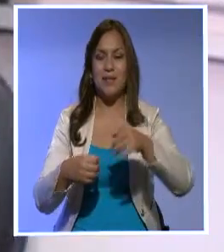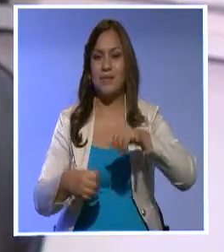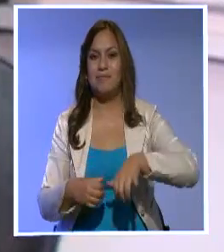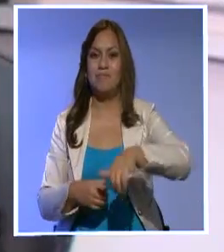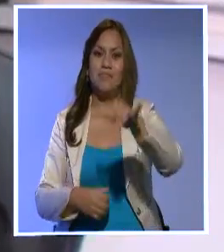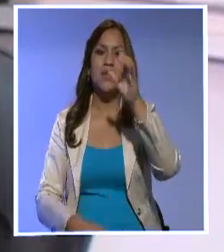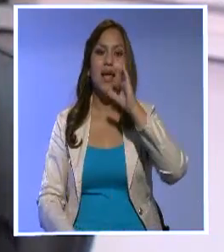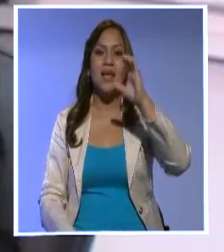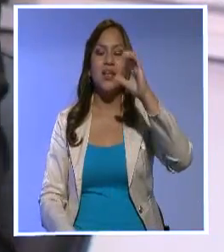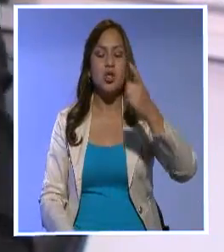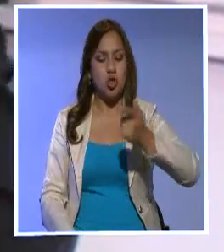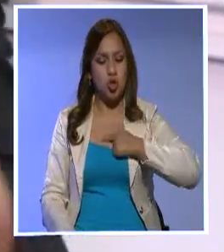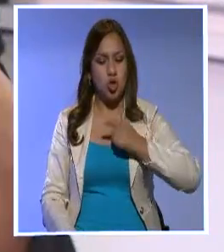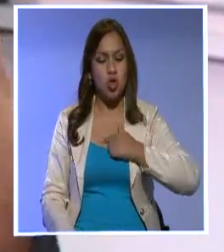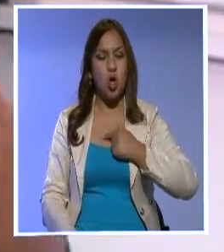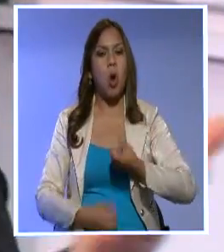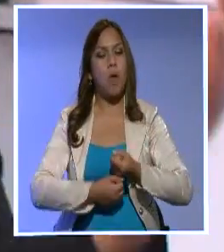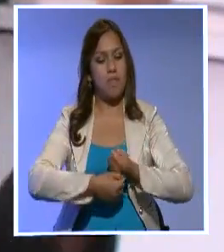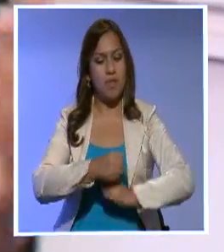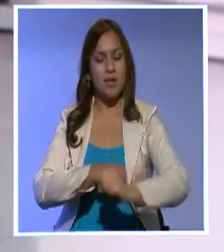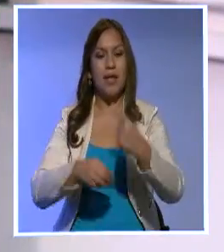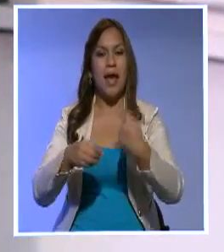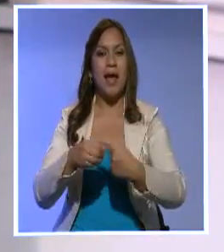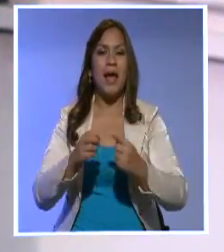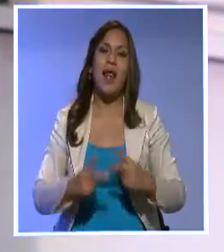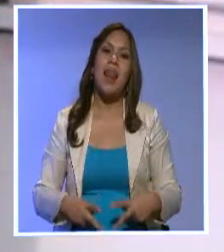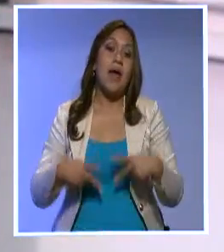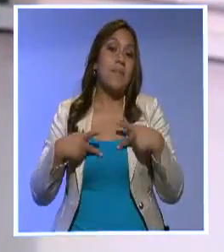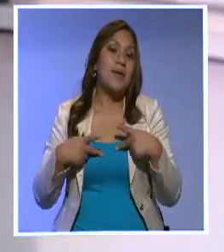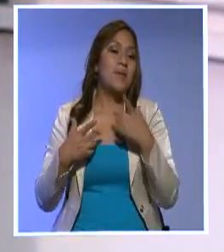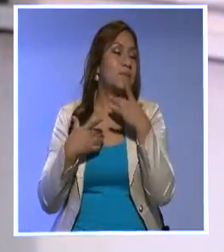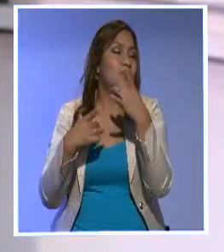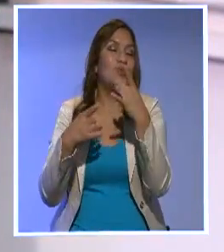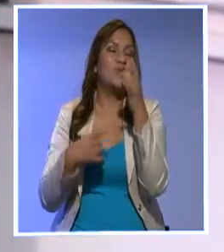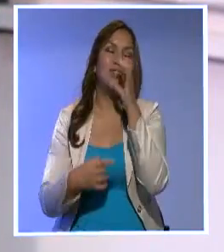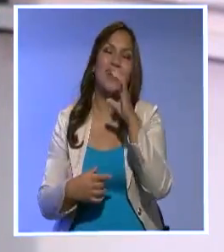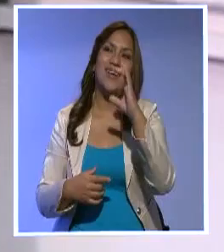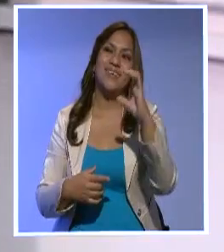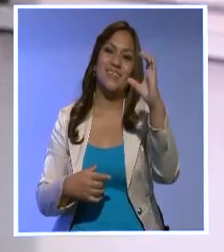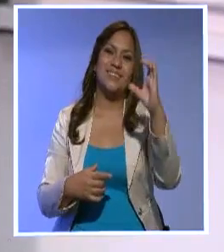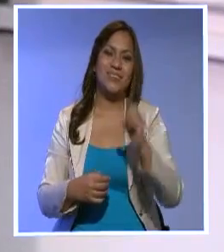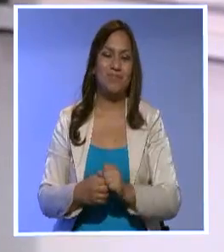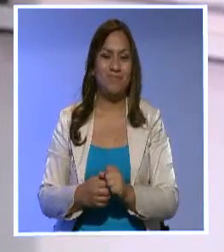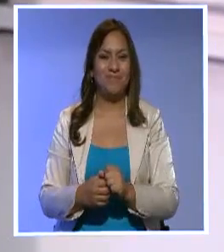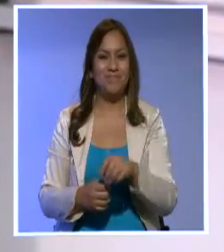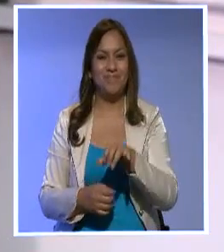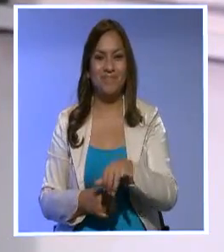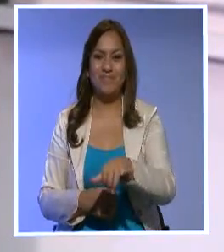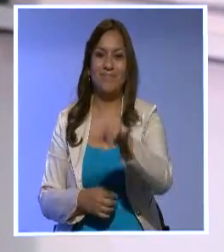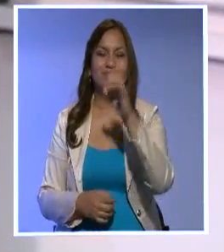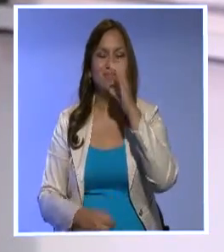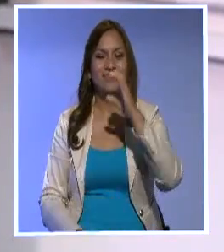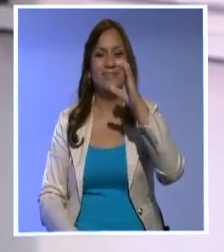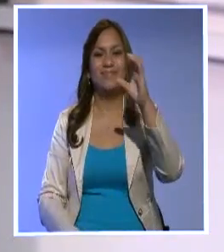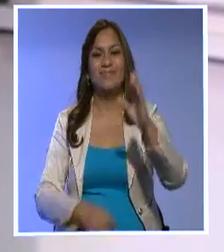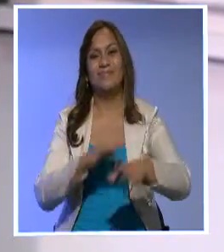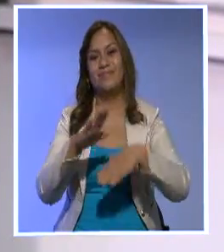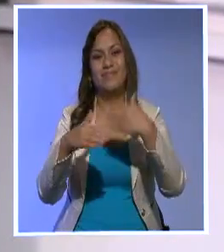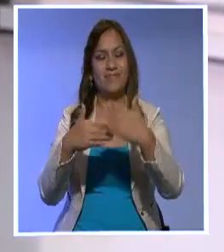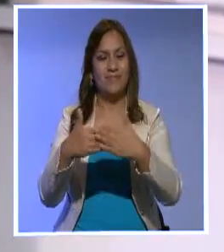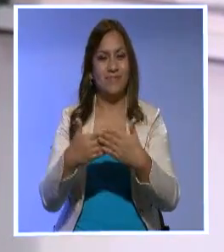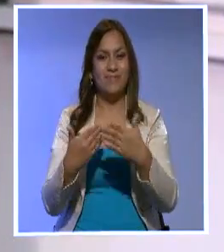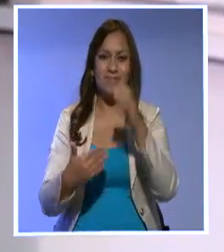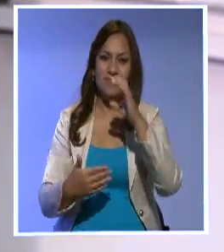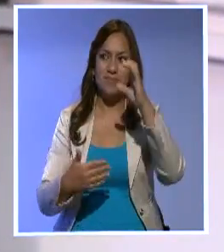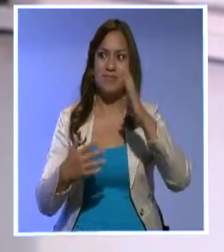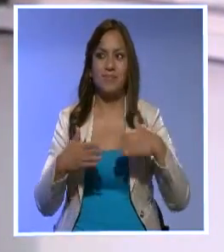yo soy el chiquita quiteño la vida me paso cantando así que vamos a seguir cantando y cantando todo lo que tengamos que